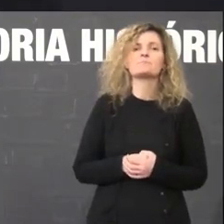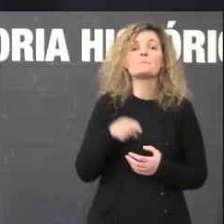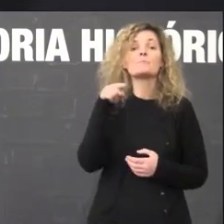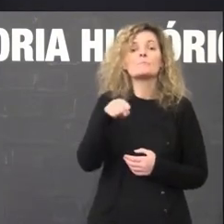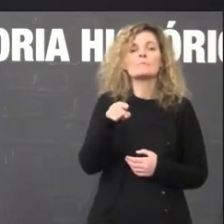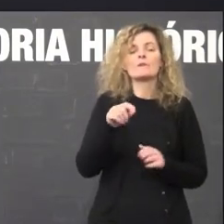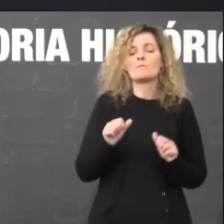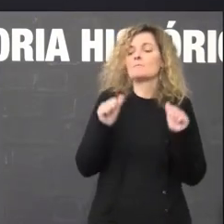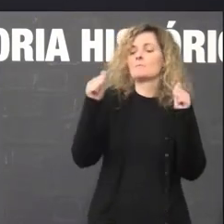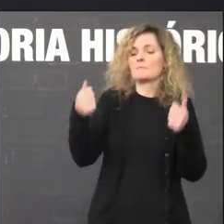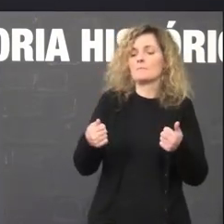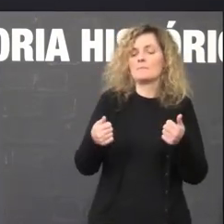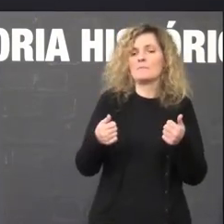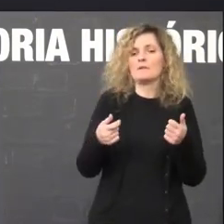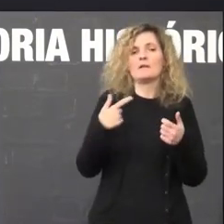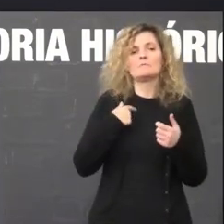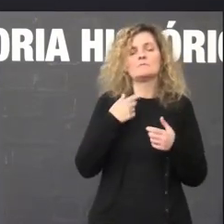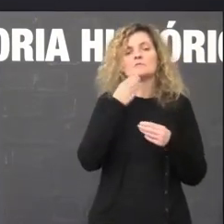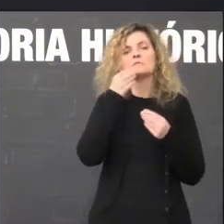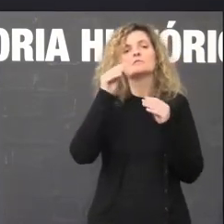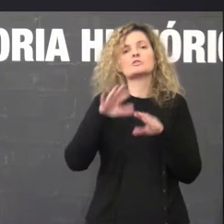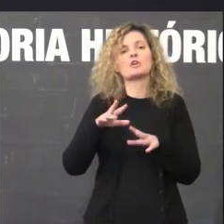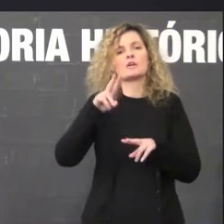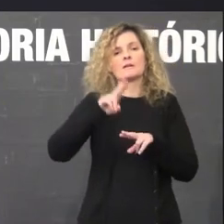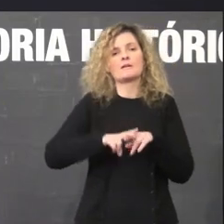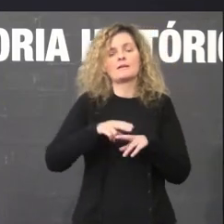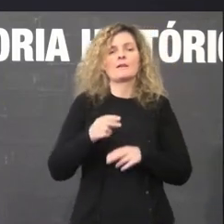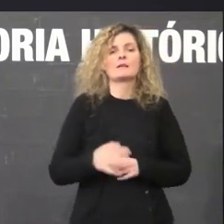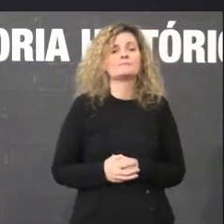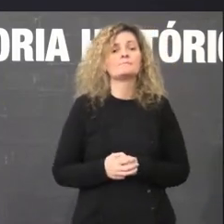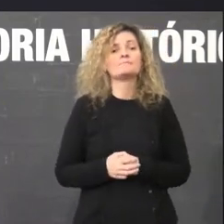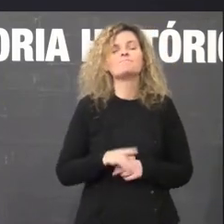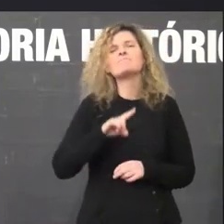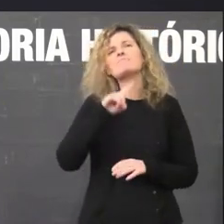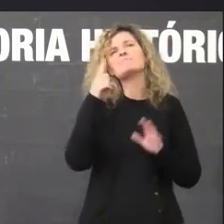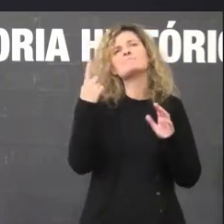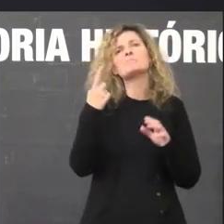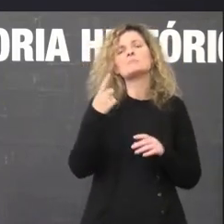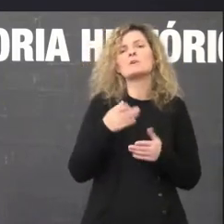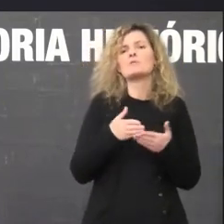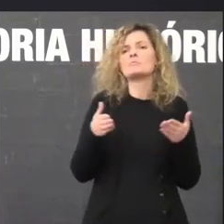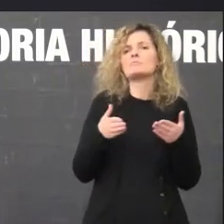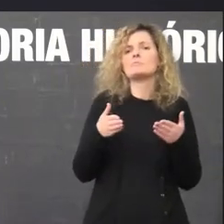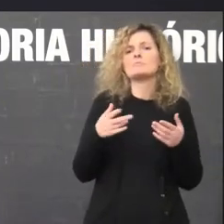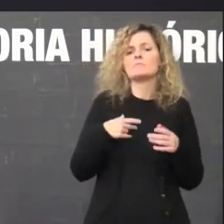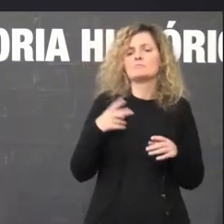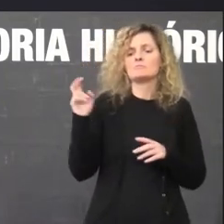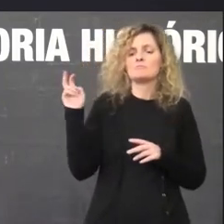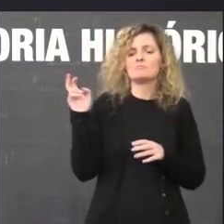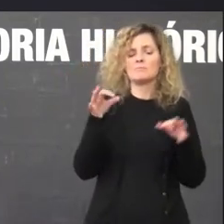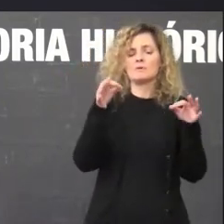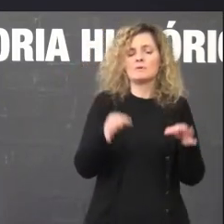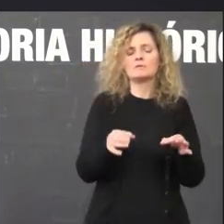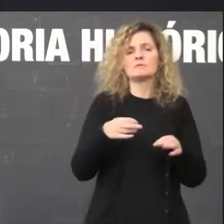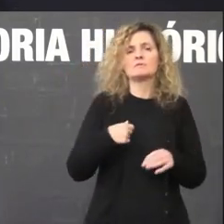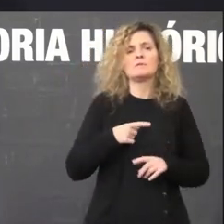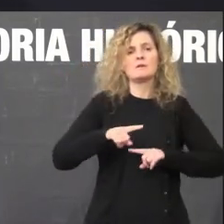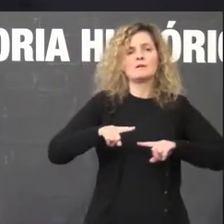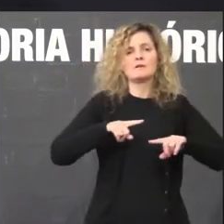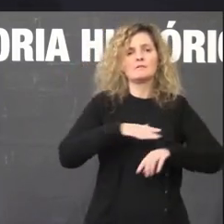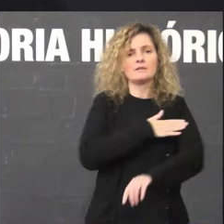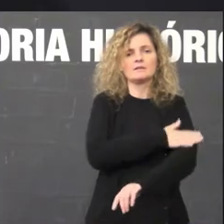é o comienzo da nosa lenda negra. En primeiro lugar, cando el chega á Jefatura do